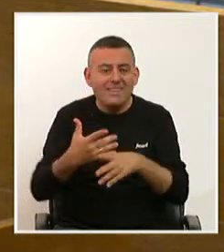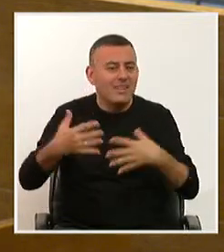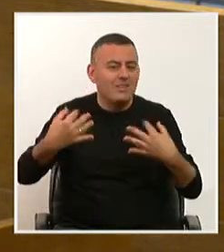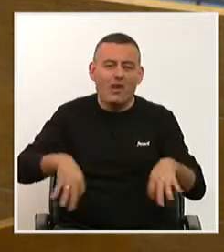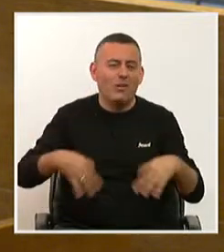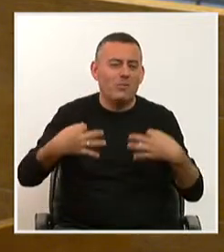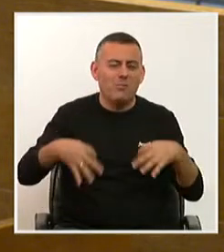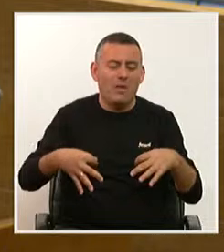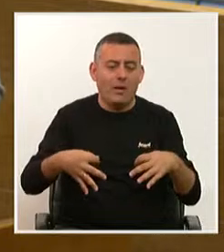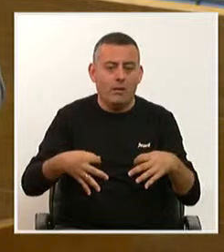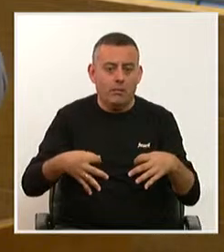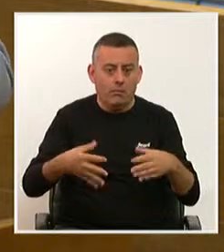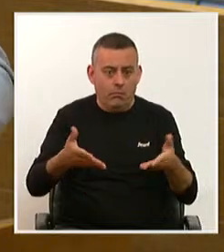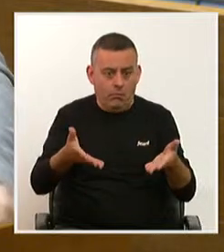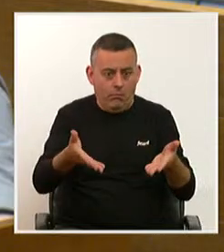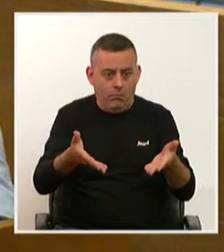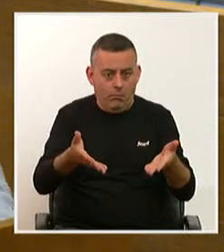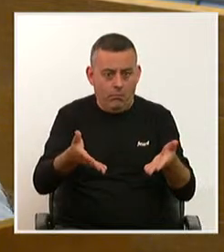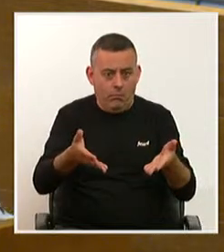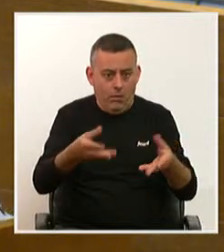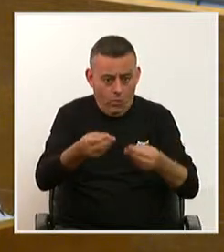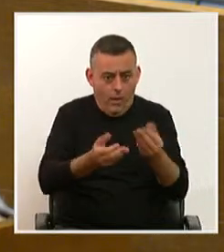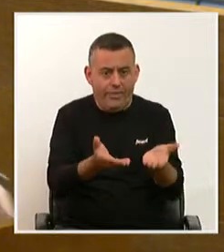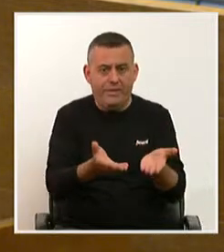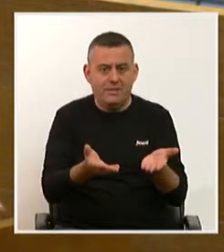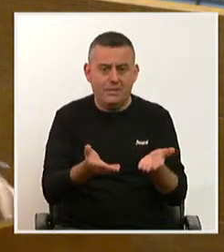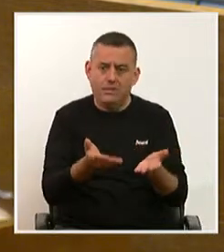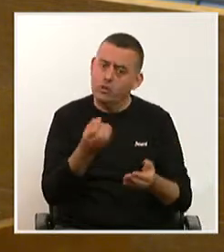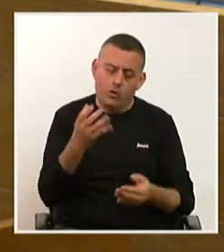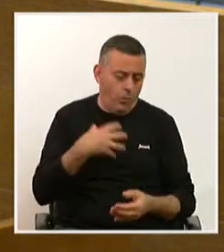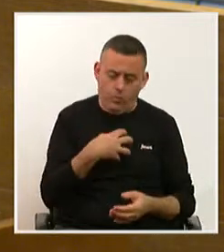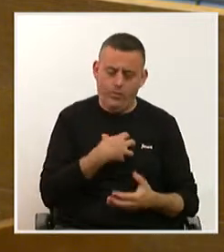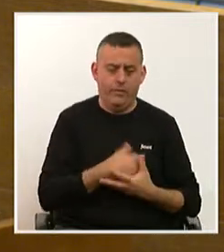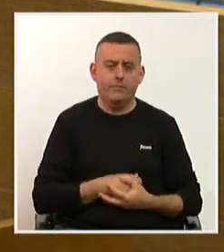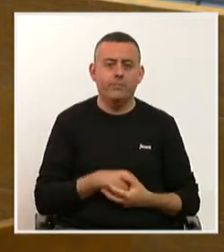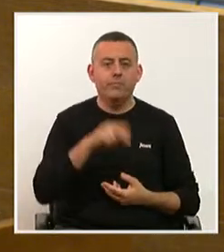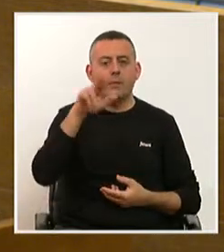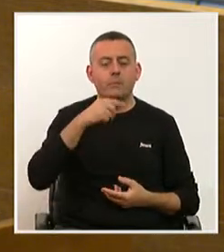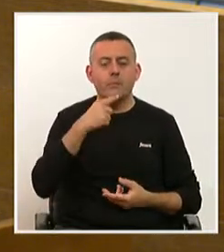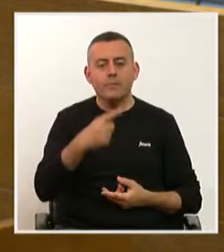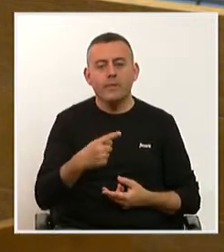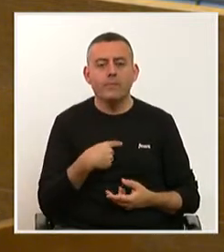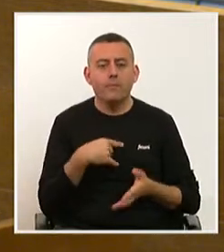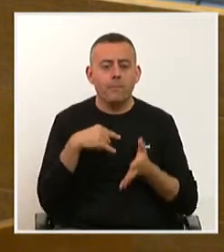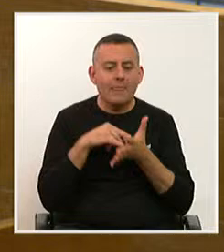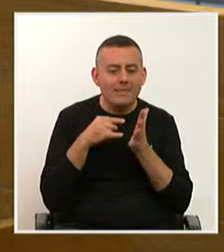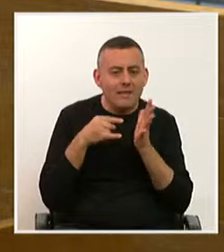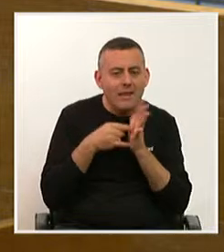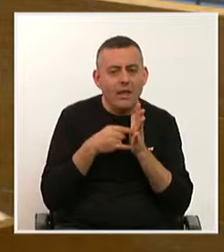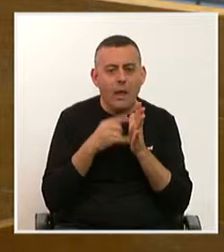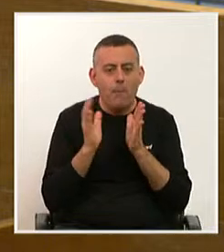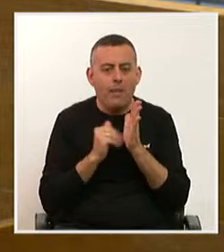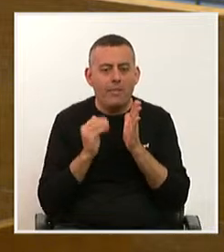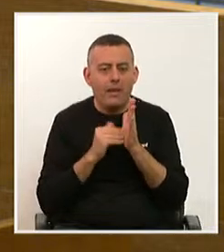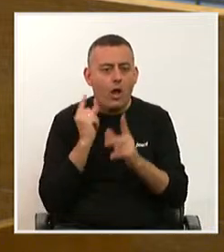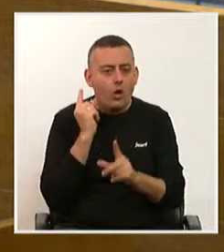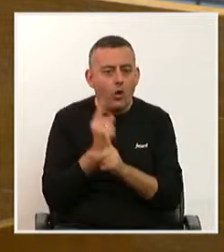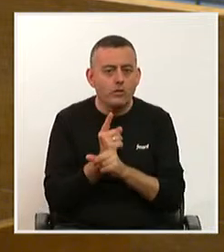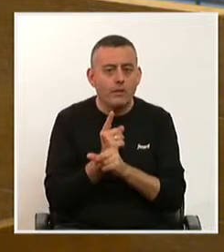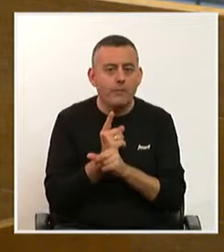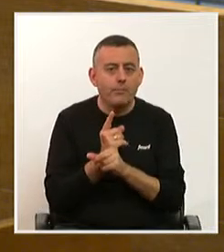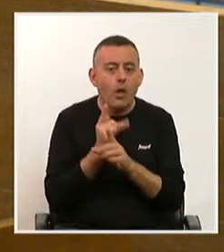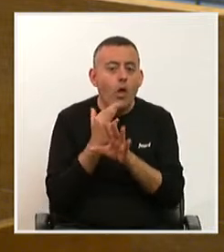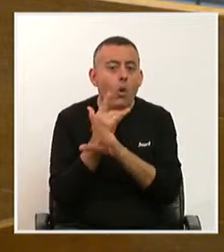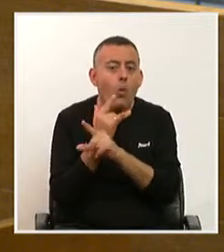estafan y la otra es parlando de la estrategia del J ojo la estrateg la estrateg valenci FR patologic que parla de